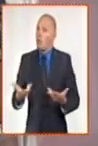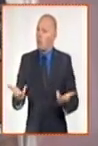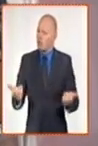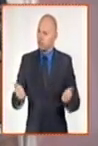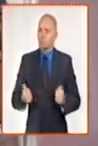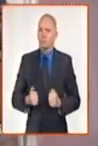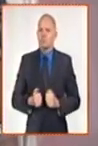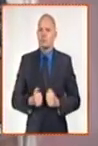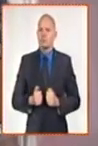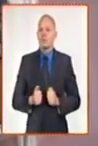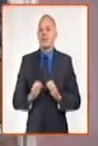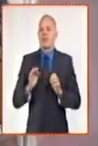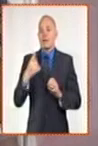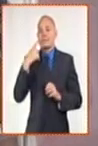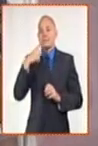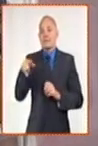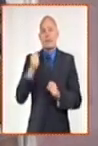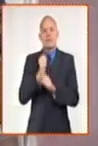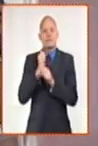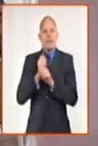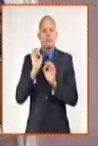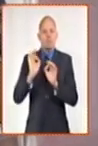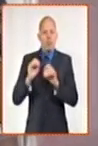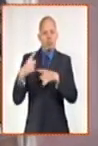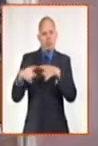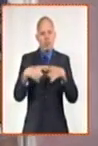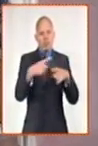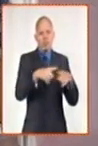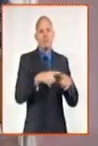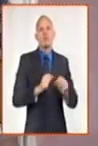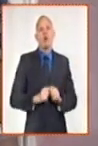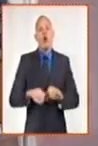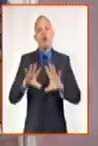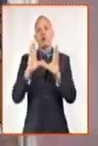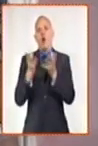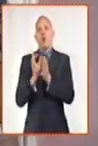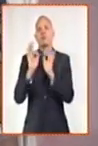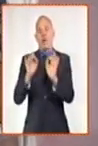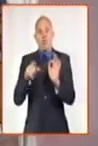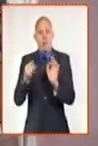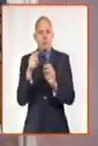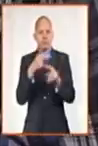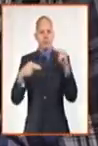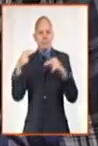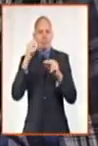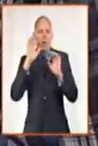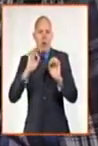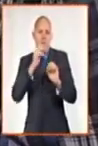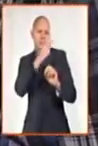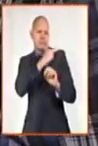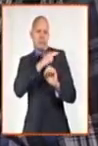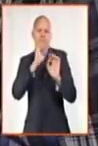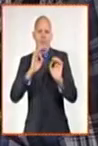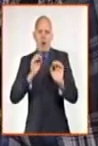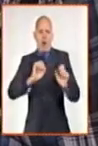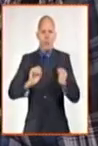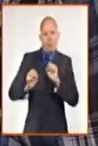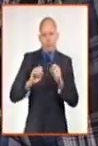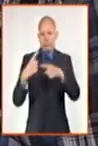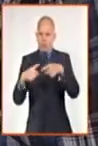consagración de los operadores del sistema y por supuesto también los despachadores del Despacho Nacional de CAC, que son los que dirigen este